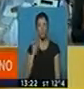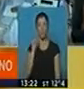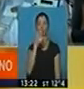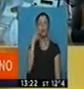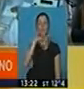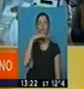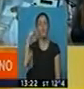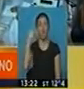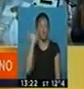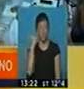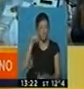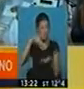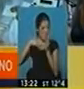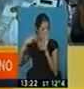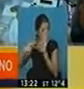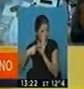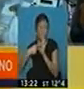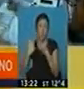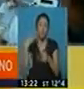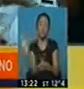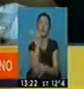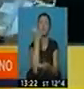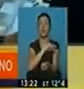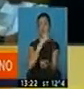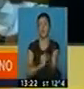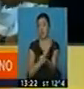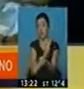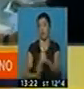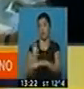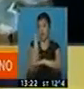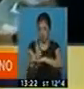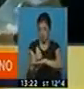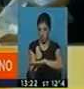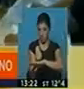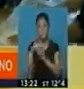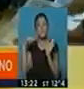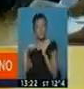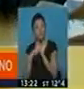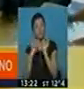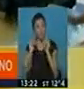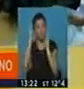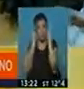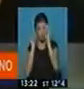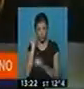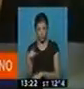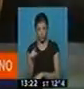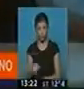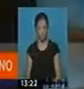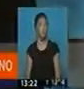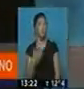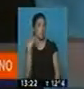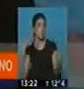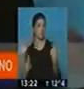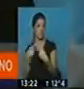tiene tantas dificultades para formar un nuevo gobierno, pero evidentemente es parte de estas preocupaciones. Sí, pero que tendría mucho más enfrentamiento